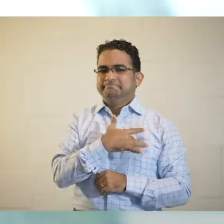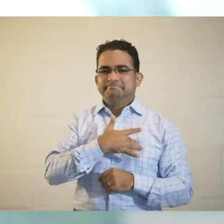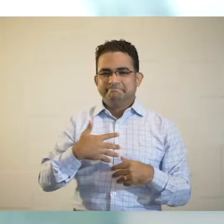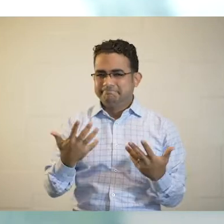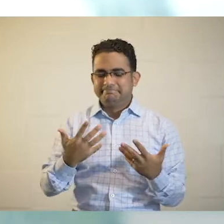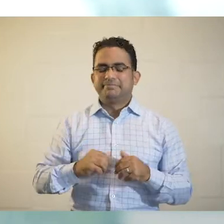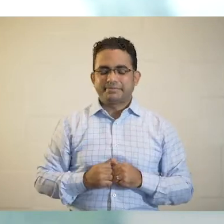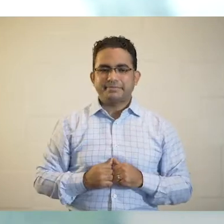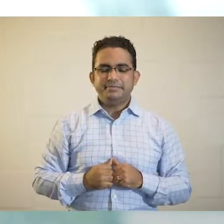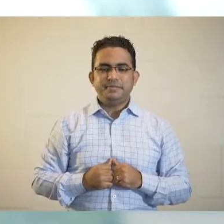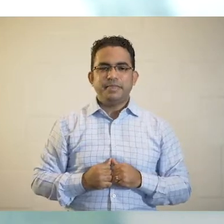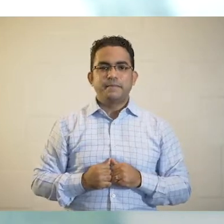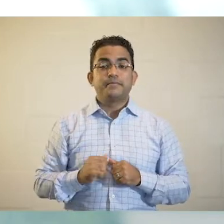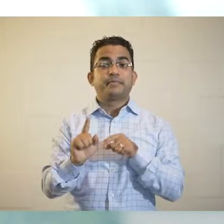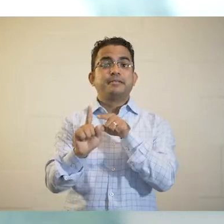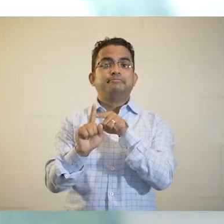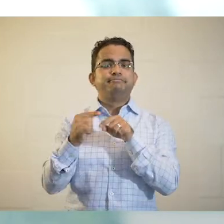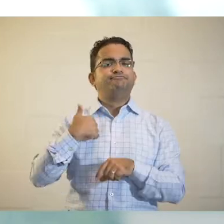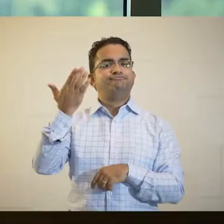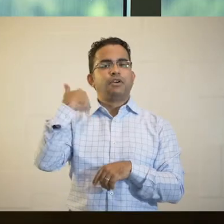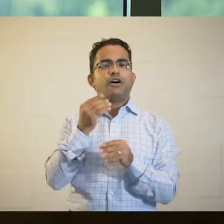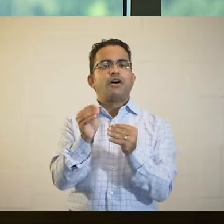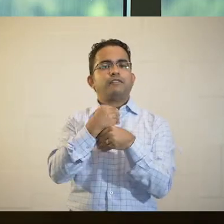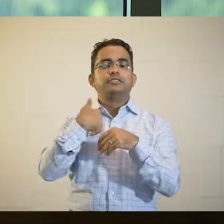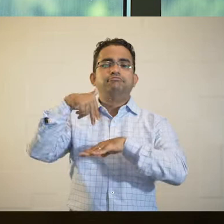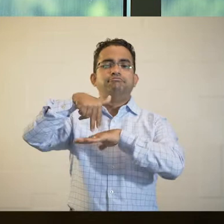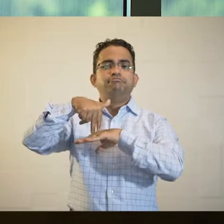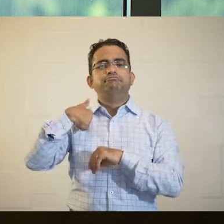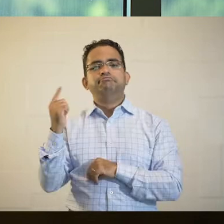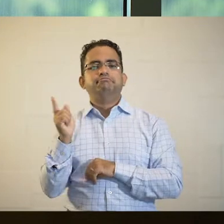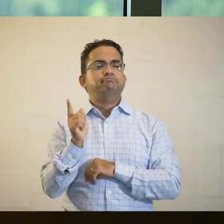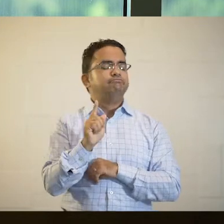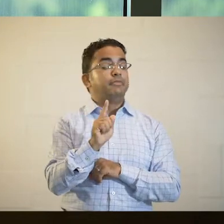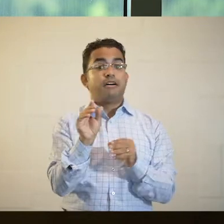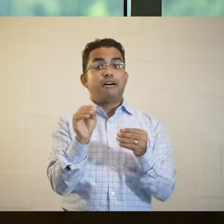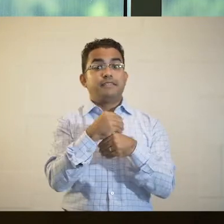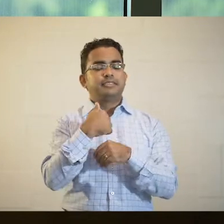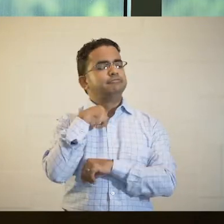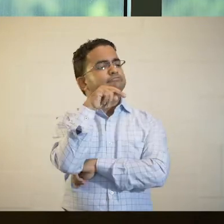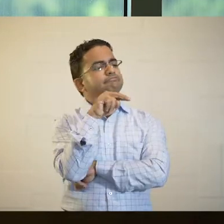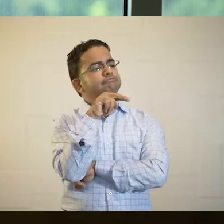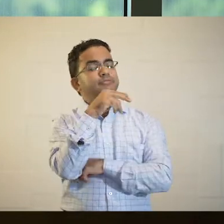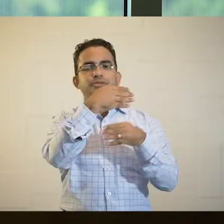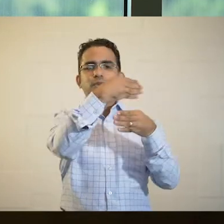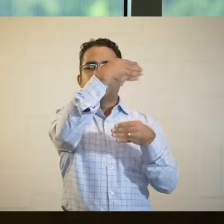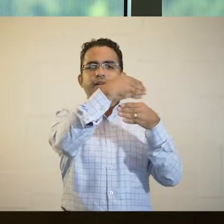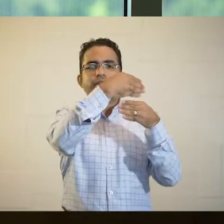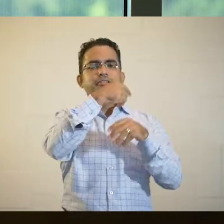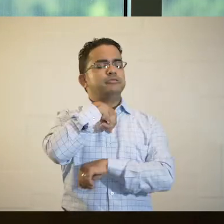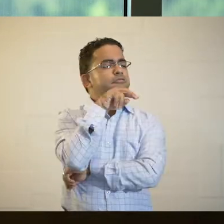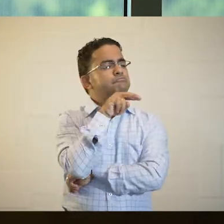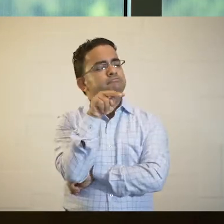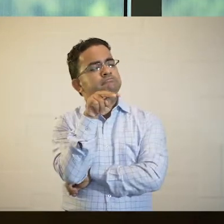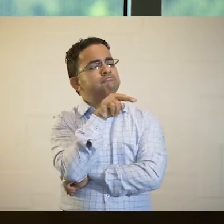marcó definitivamente fue cuando estaba en mi oficina aquí en APAP y me paraba